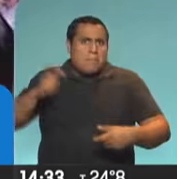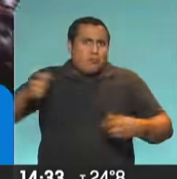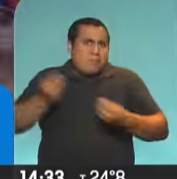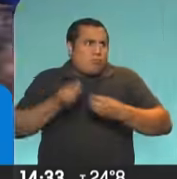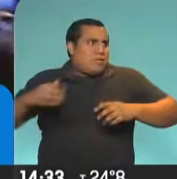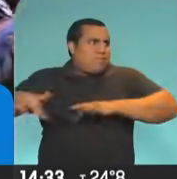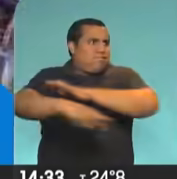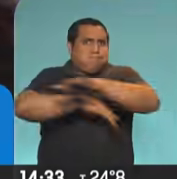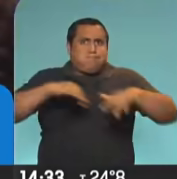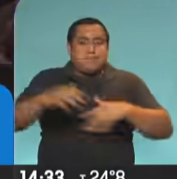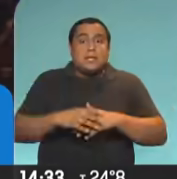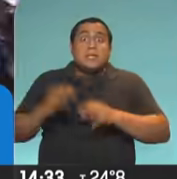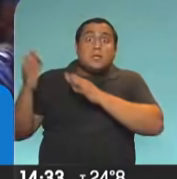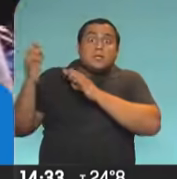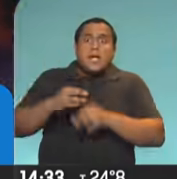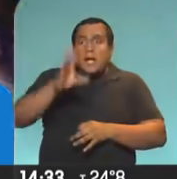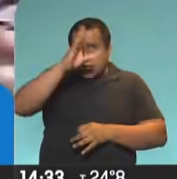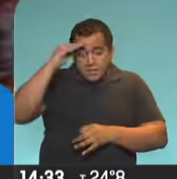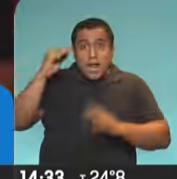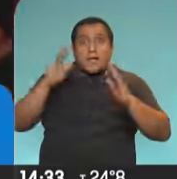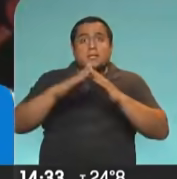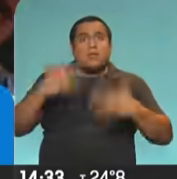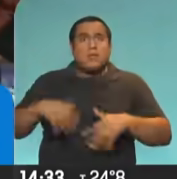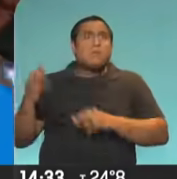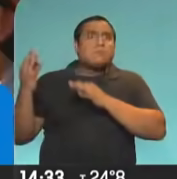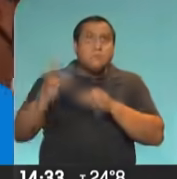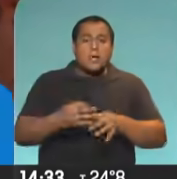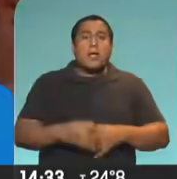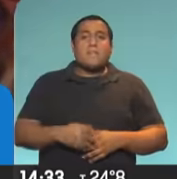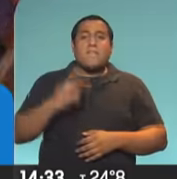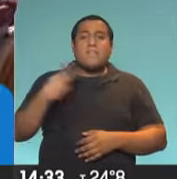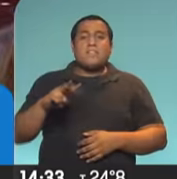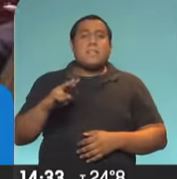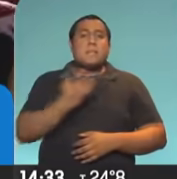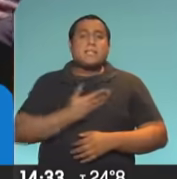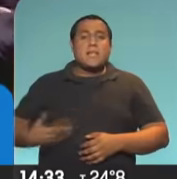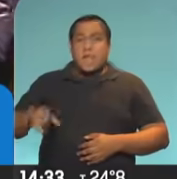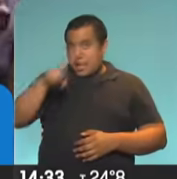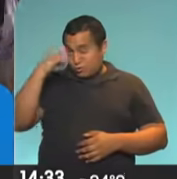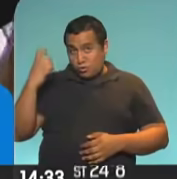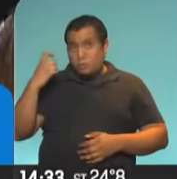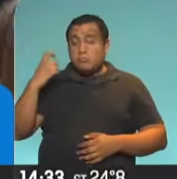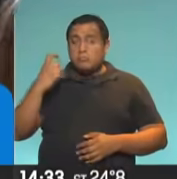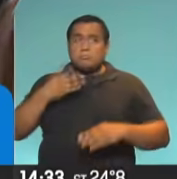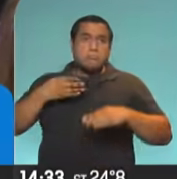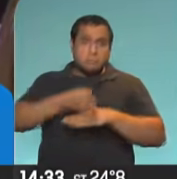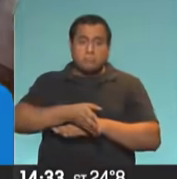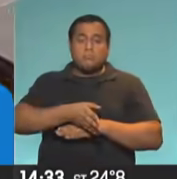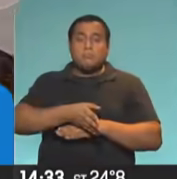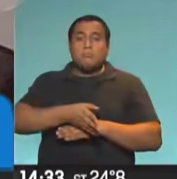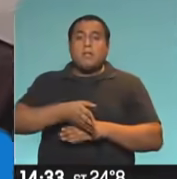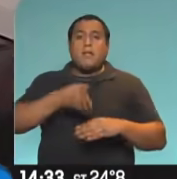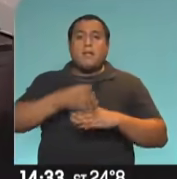vueltas. Llega Cristina Fernández de Kirchner a la Casa Rosada, allí la vicepresidenta de la Nación que ingresa a la